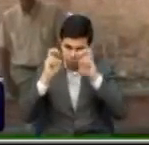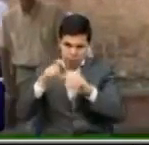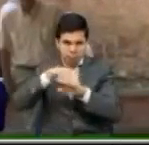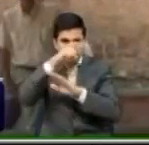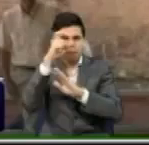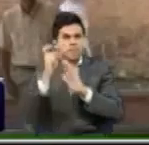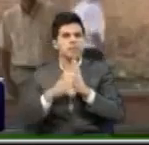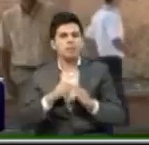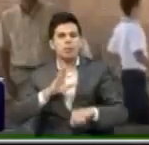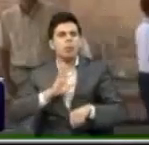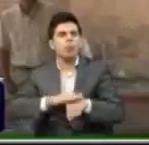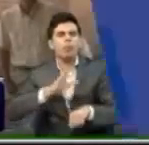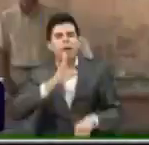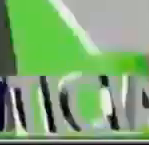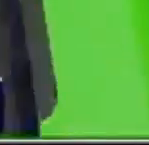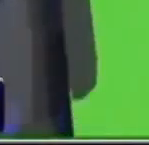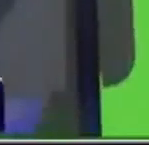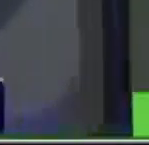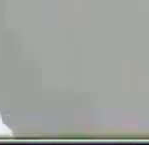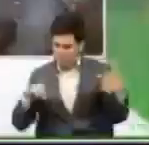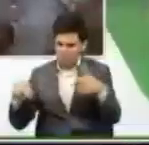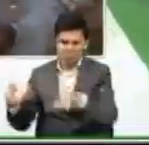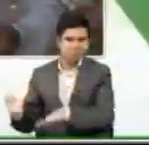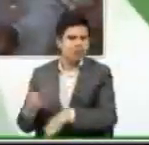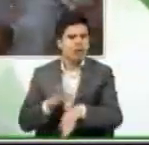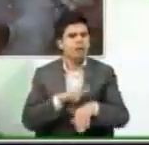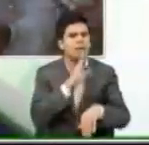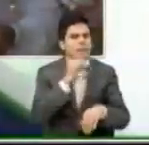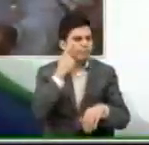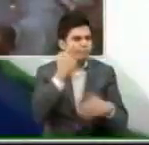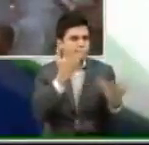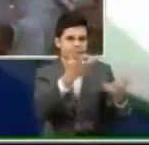dar con el responsable de este crimen. Esa es toda la información